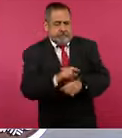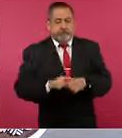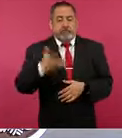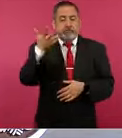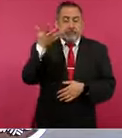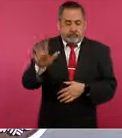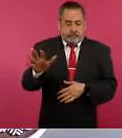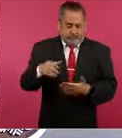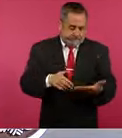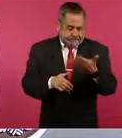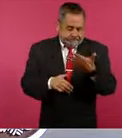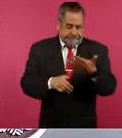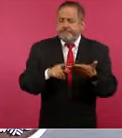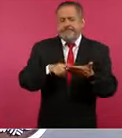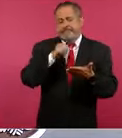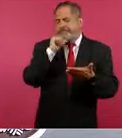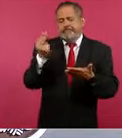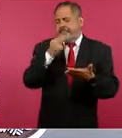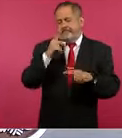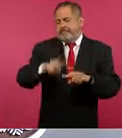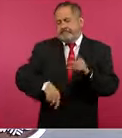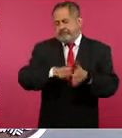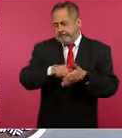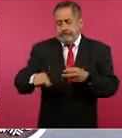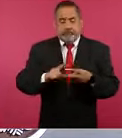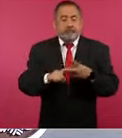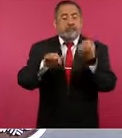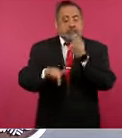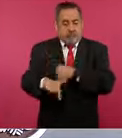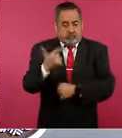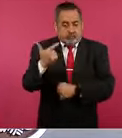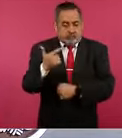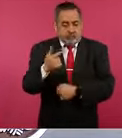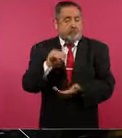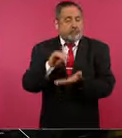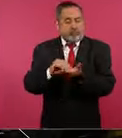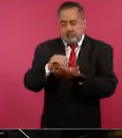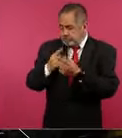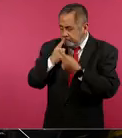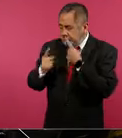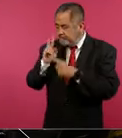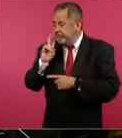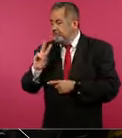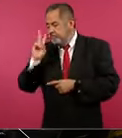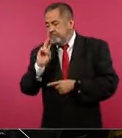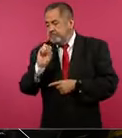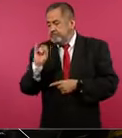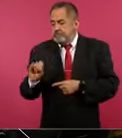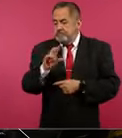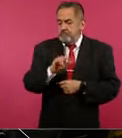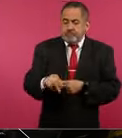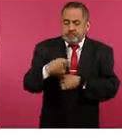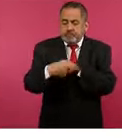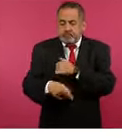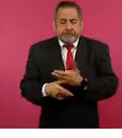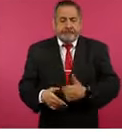fueron declinadas y 12 se encuentran en análisis de riesgo.